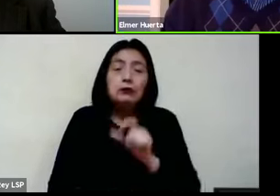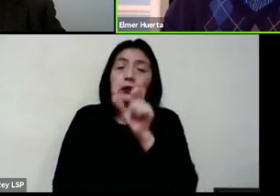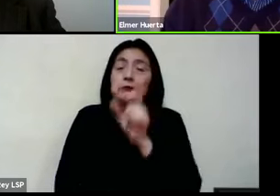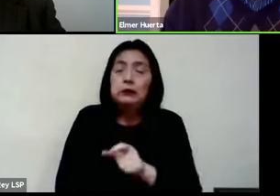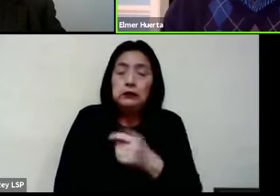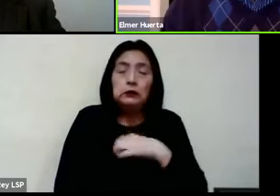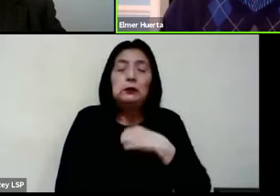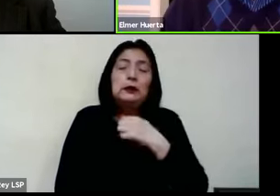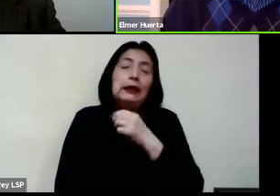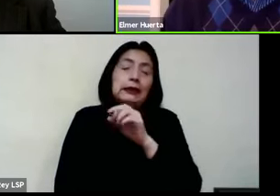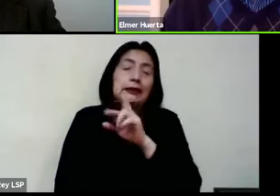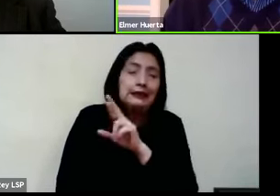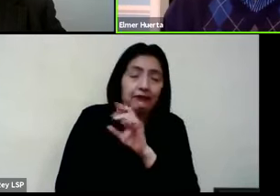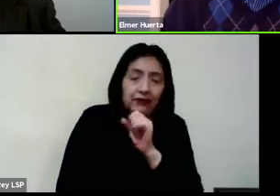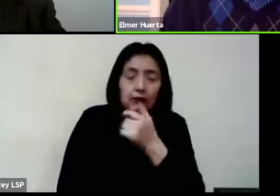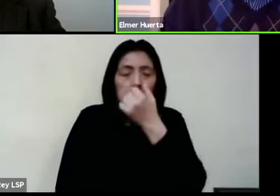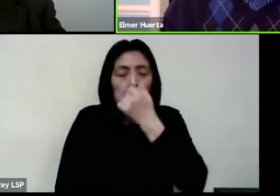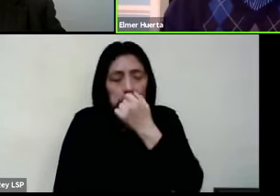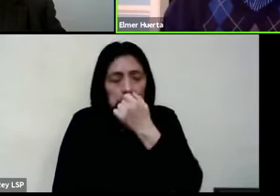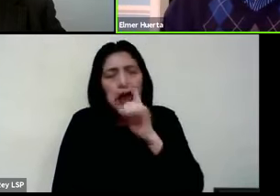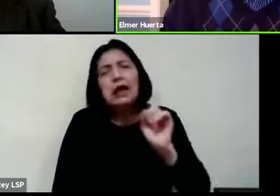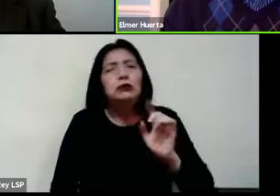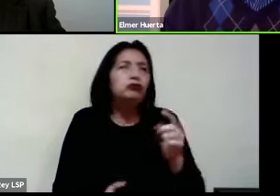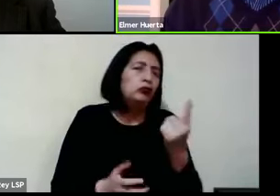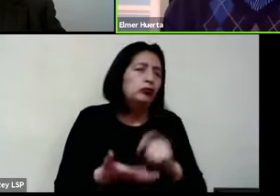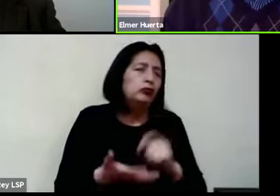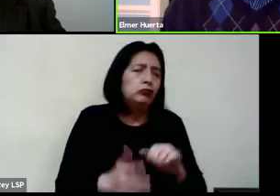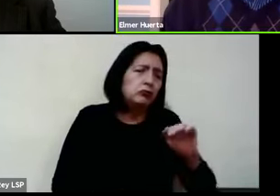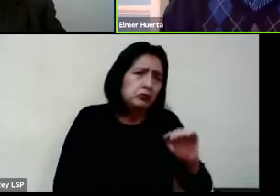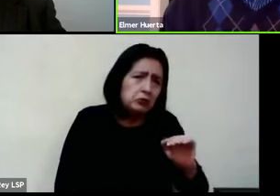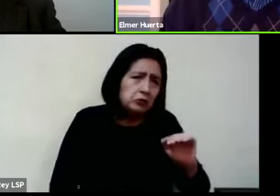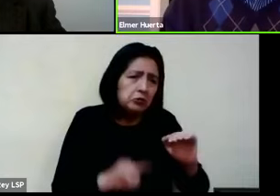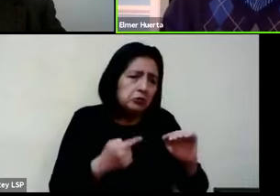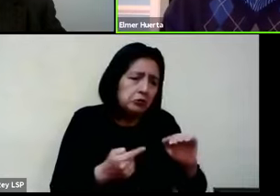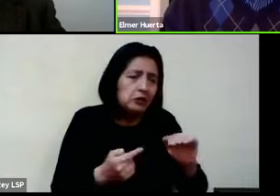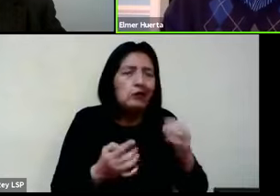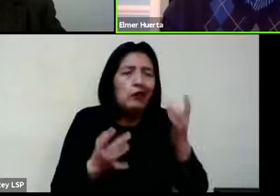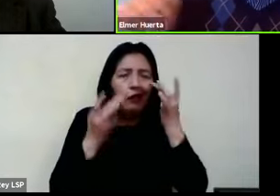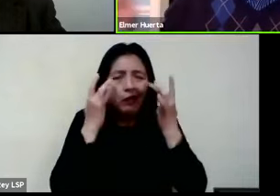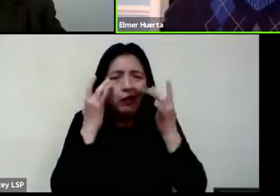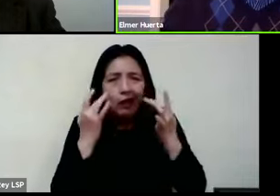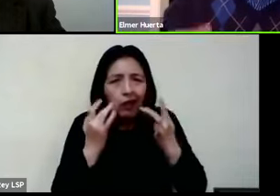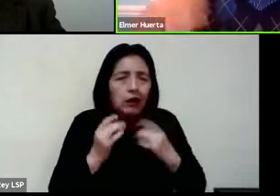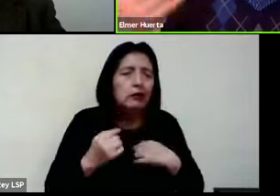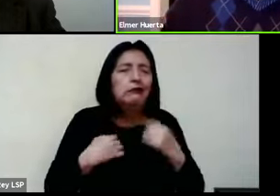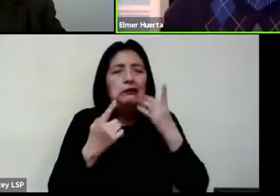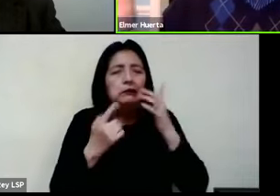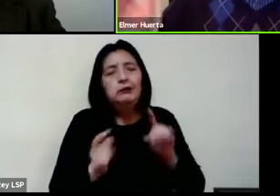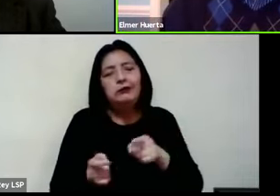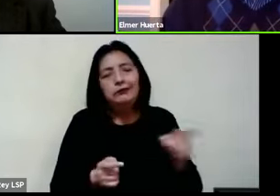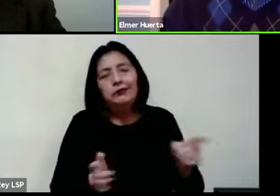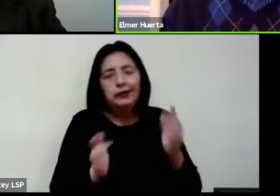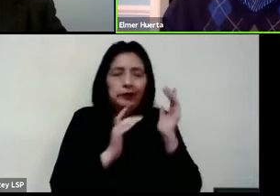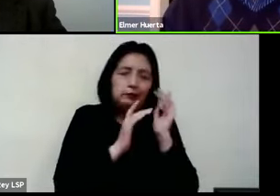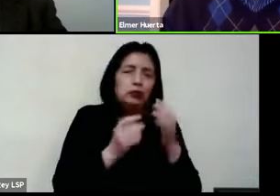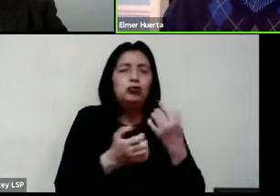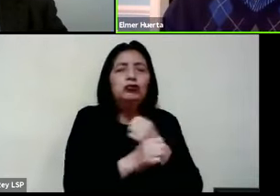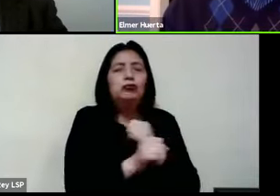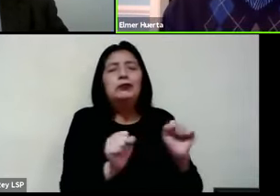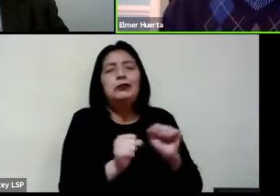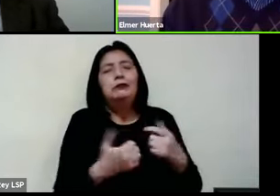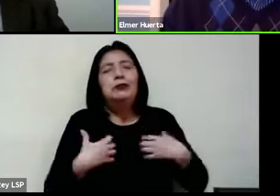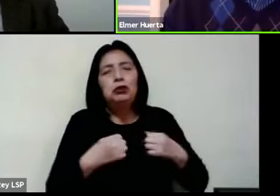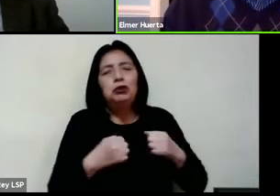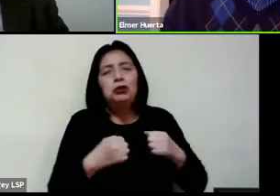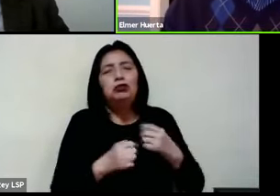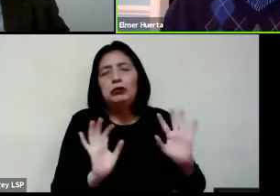resfría, igual, le va a pasar solo. Si un niño cae con varicela o sarampión, a la cama que solito se va a recuperar.